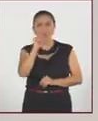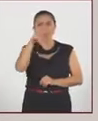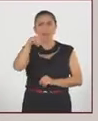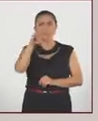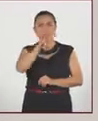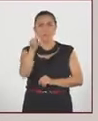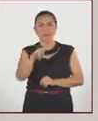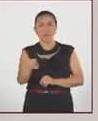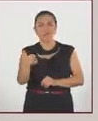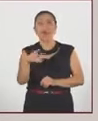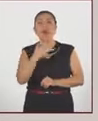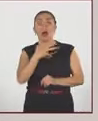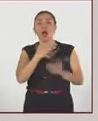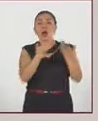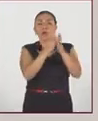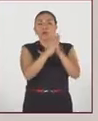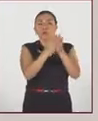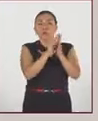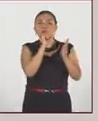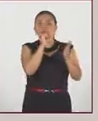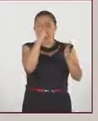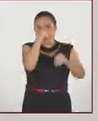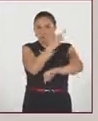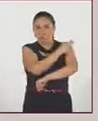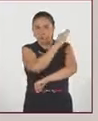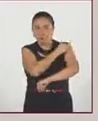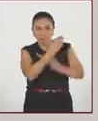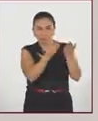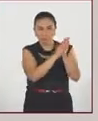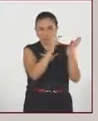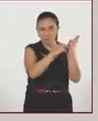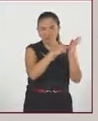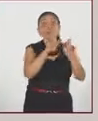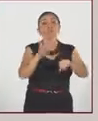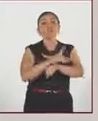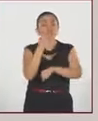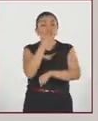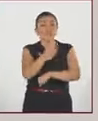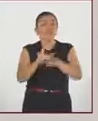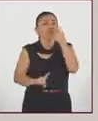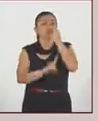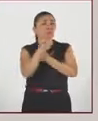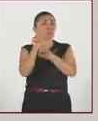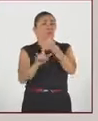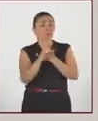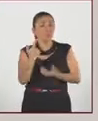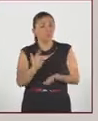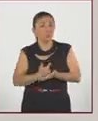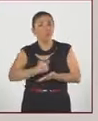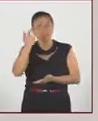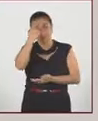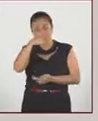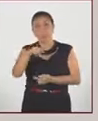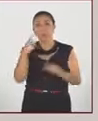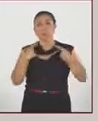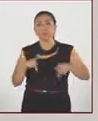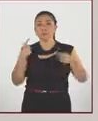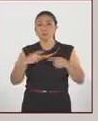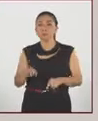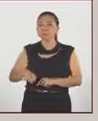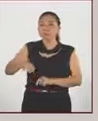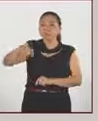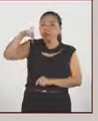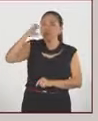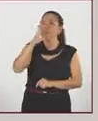cadera está en la cartilla de vacunación. ¿Por qué? Por la gran incapacidad que causa la displasia de cadera a las personas